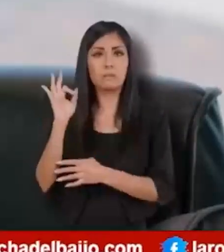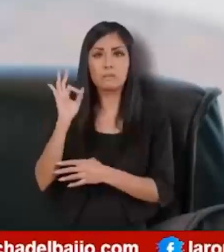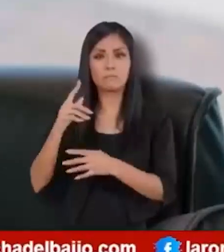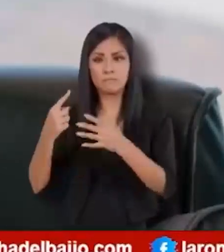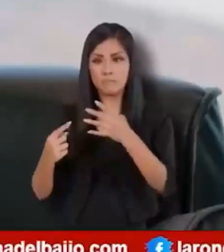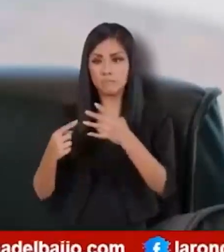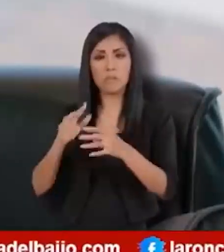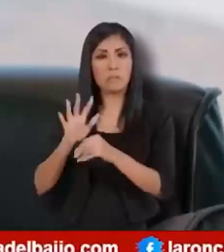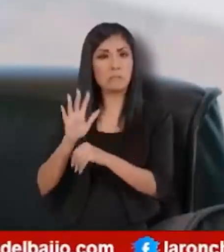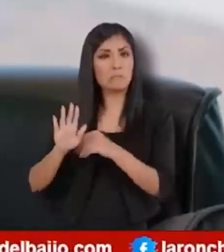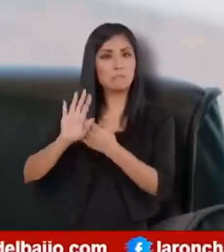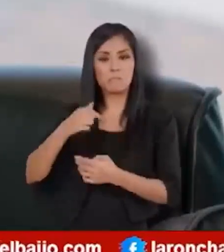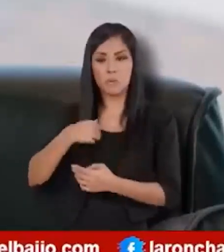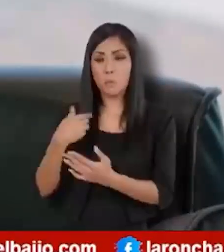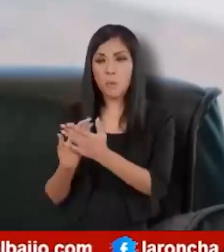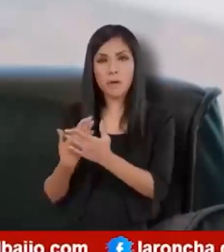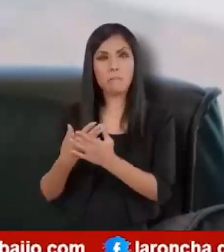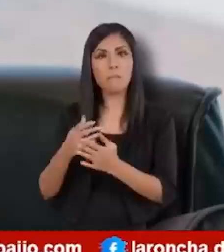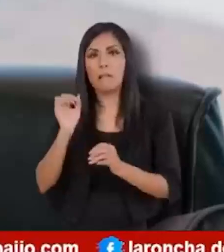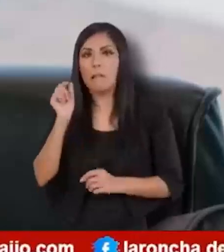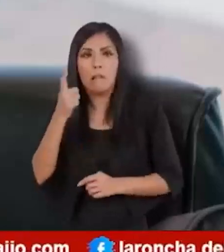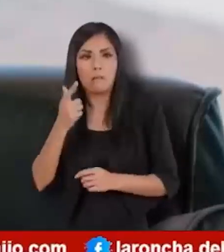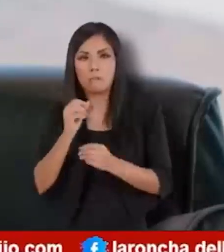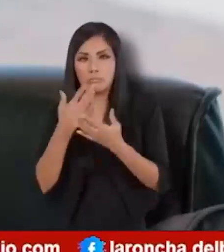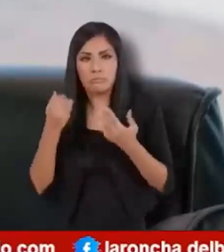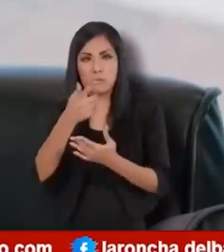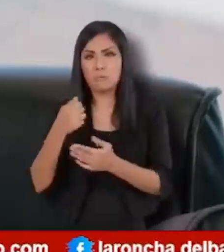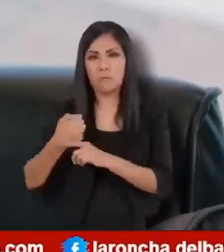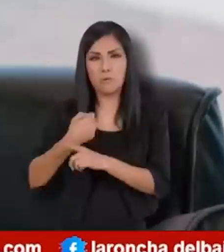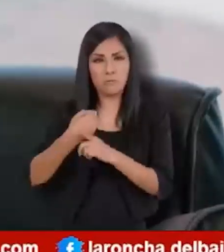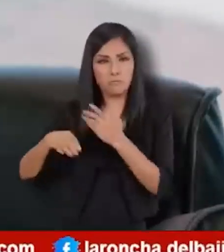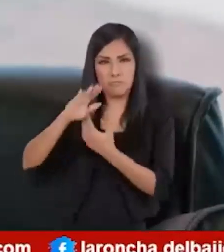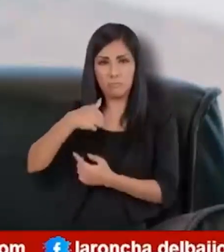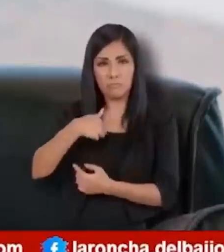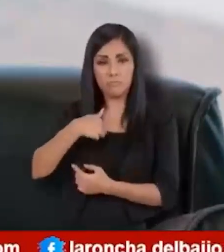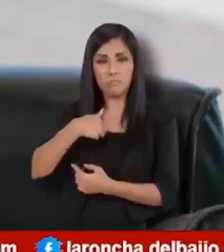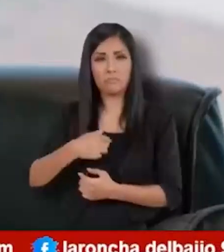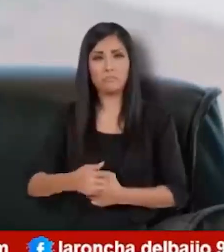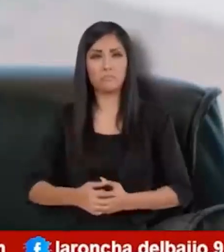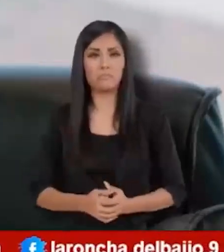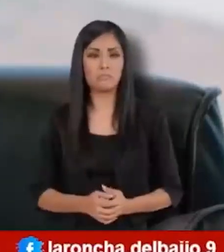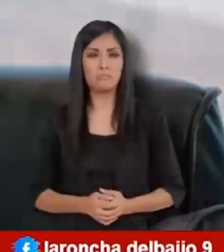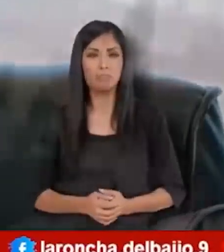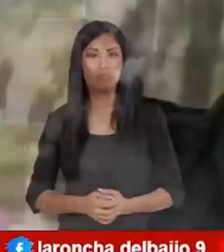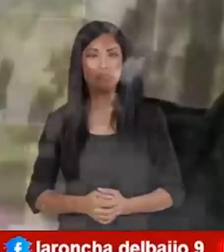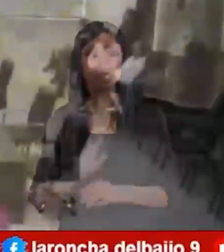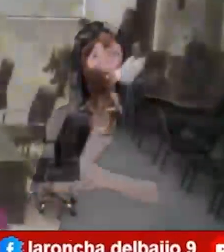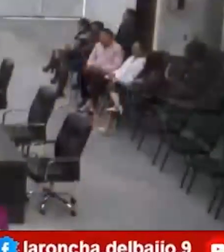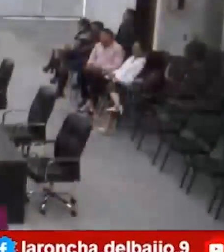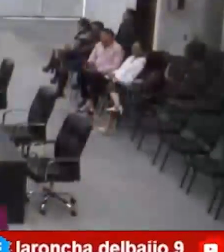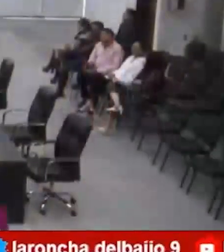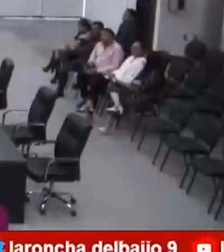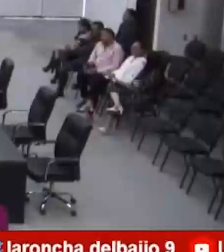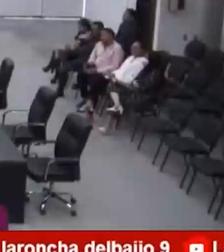siguiente manera comisión de cultura política y electoral para Eduardo Joaquín herzo Borja comisión de organización electoral